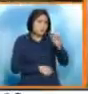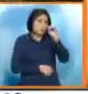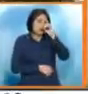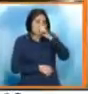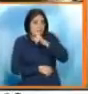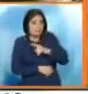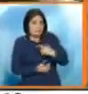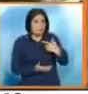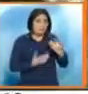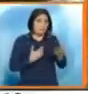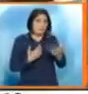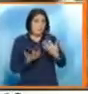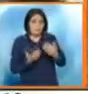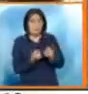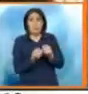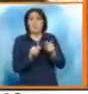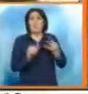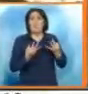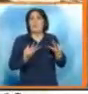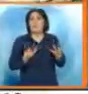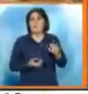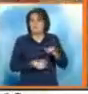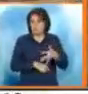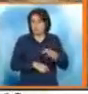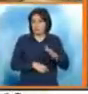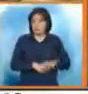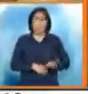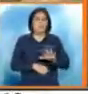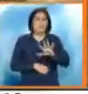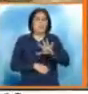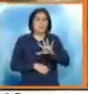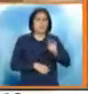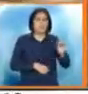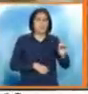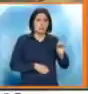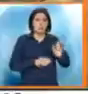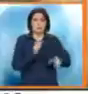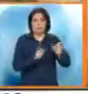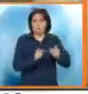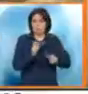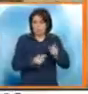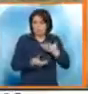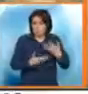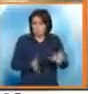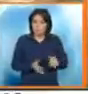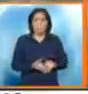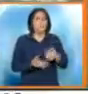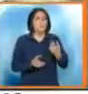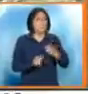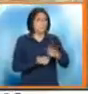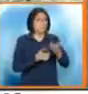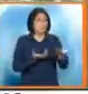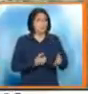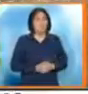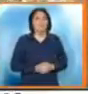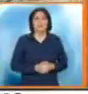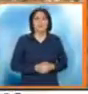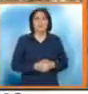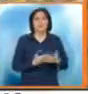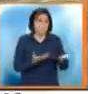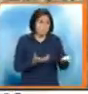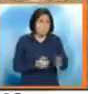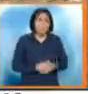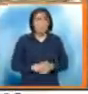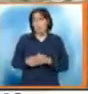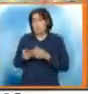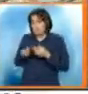difícil hablar de cifras, es más o menos estamos hablando de 500 personas las que han sido afectadas. Bien, vamos, Vanessa.